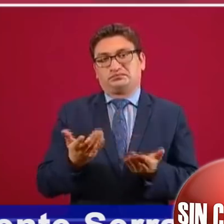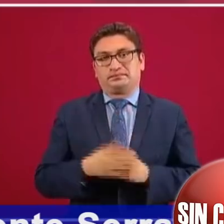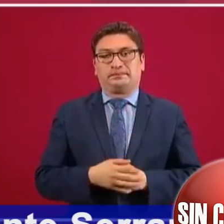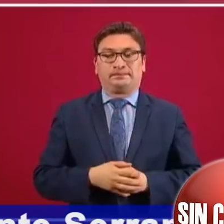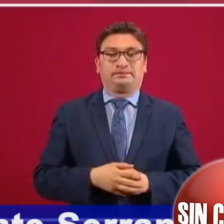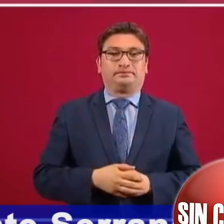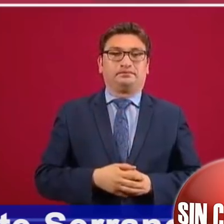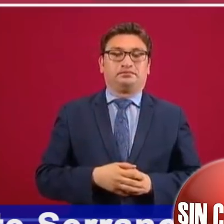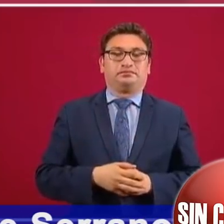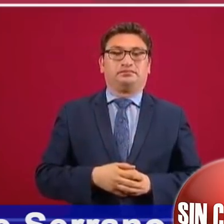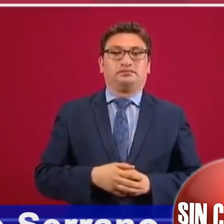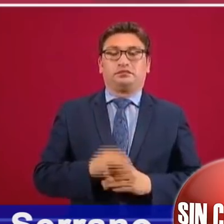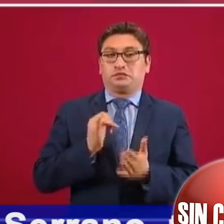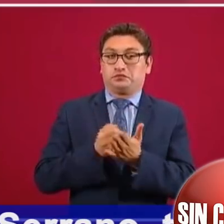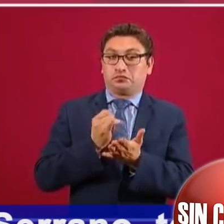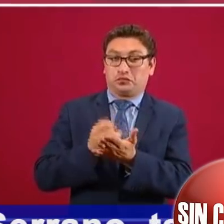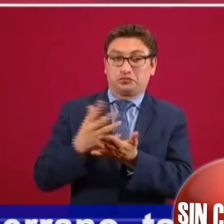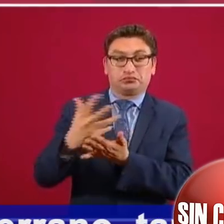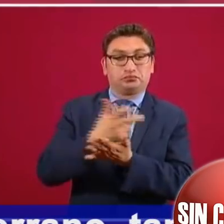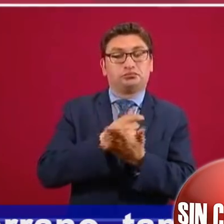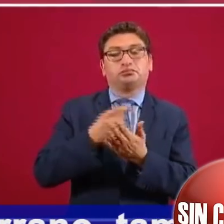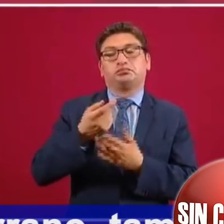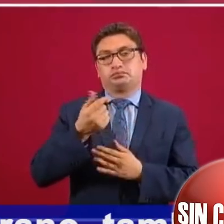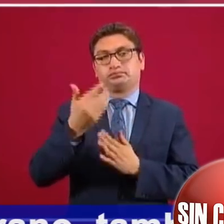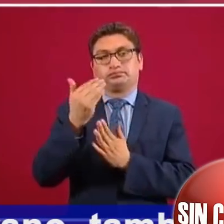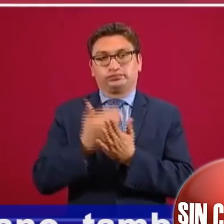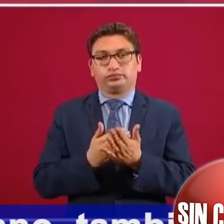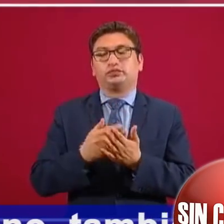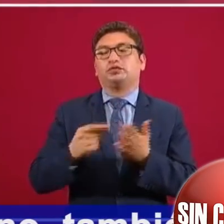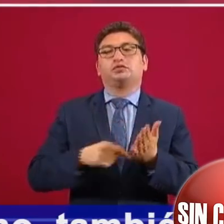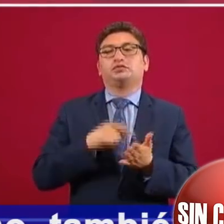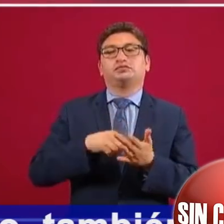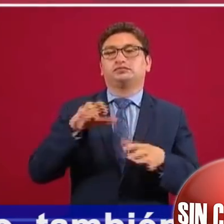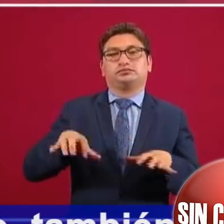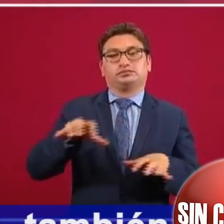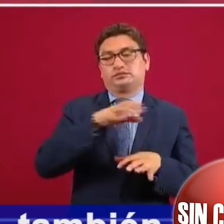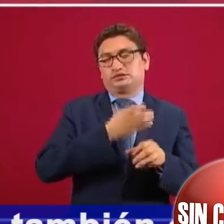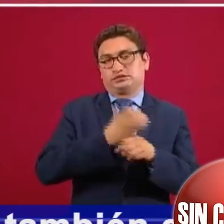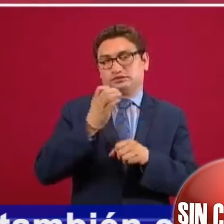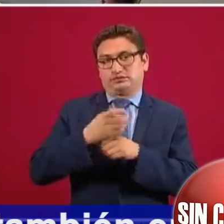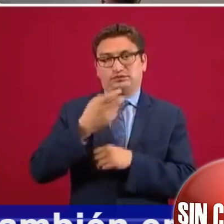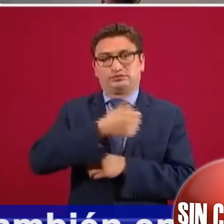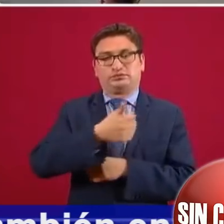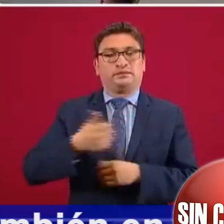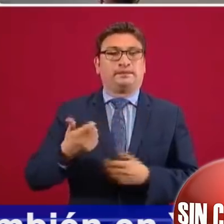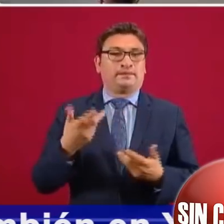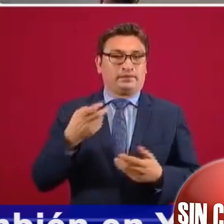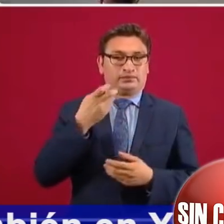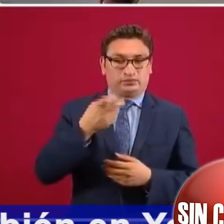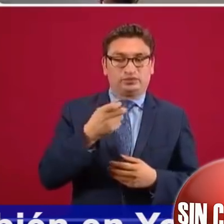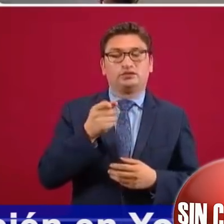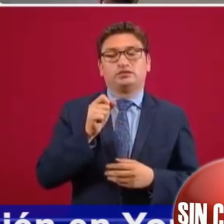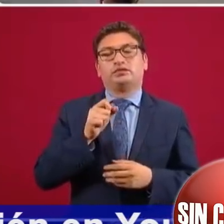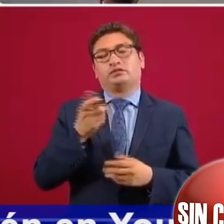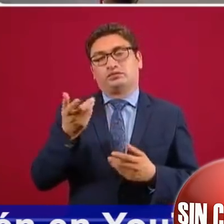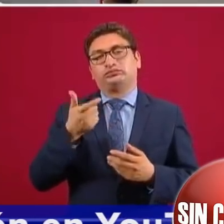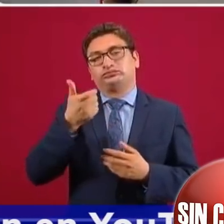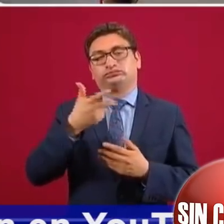la nómina y otros impuestos locales. Entonces sí ha habido una